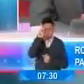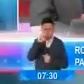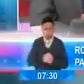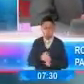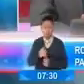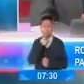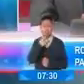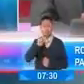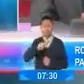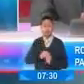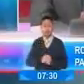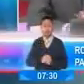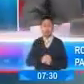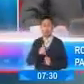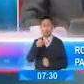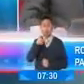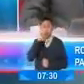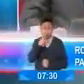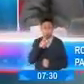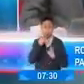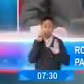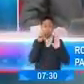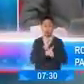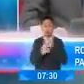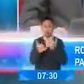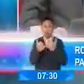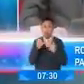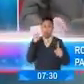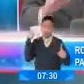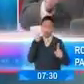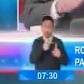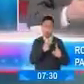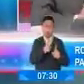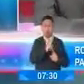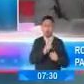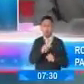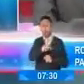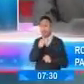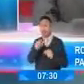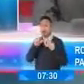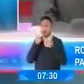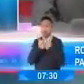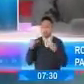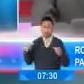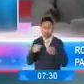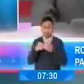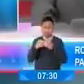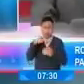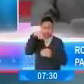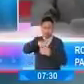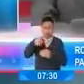usted dice que la denunciante es la que está siendo señalada y no aquellos que están dentro de la investigación.